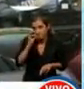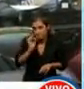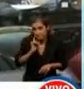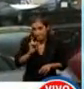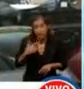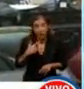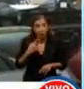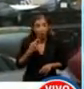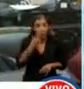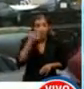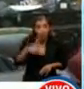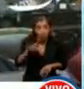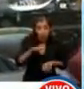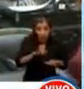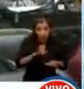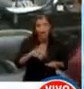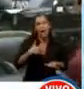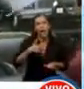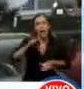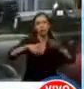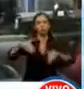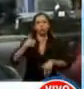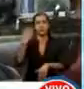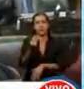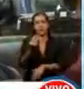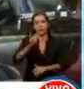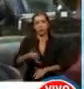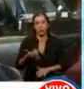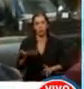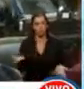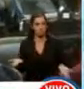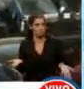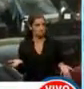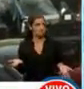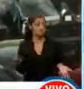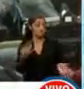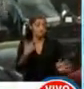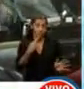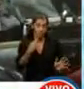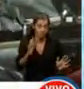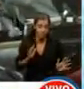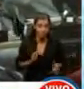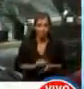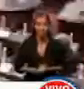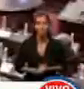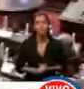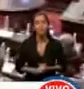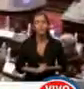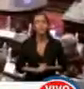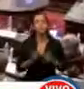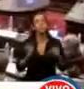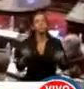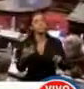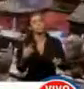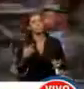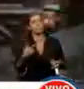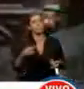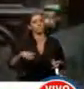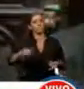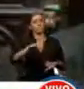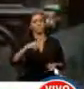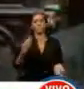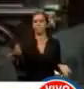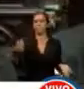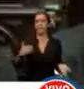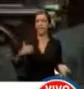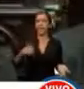Y finalmente con un agregado, hubo colegas nuestros en un país que ejerce la libertad y el